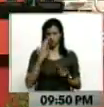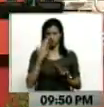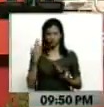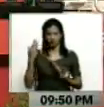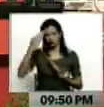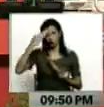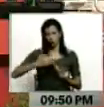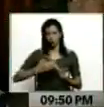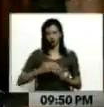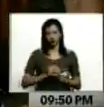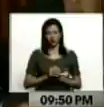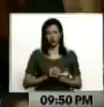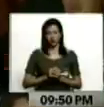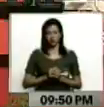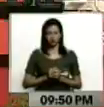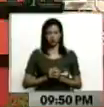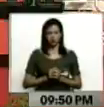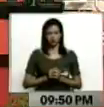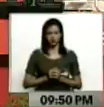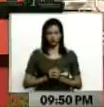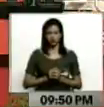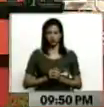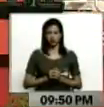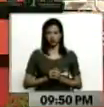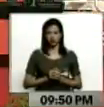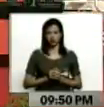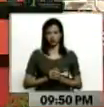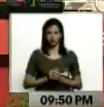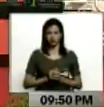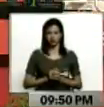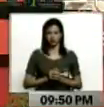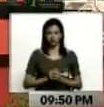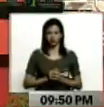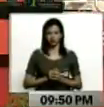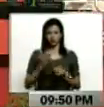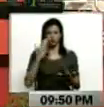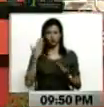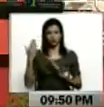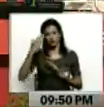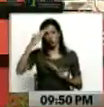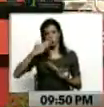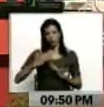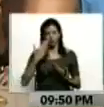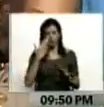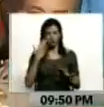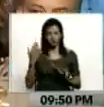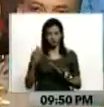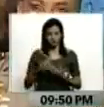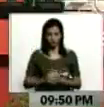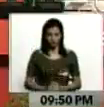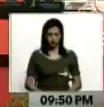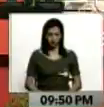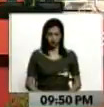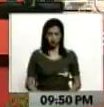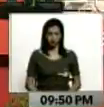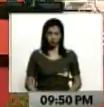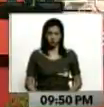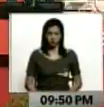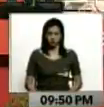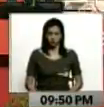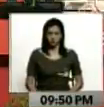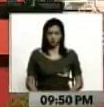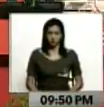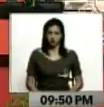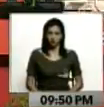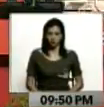Martínez González el coronel Rafael Ángel Suárez Rodríguez el